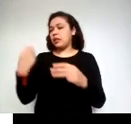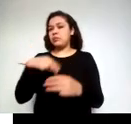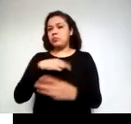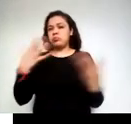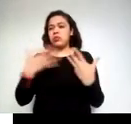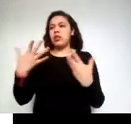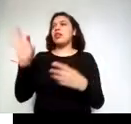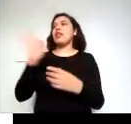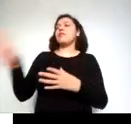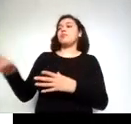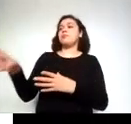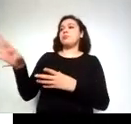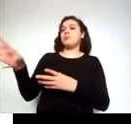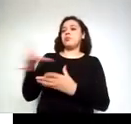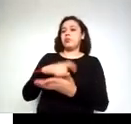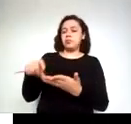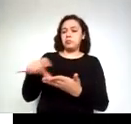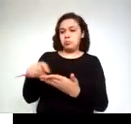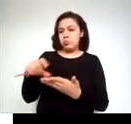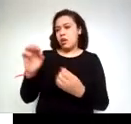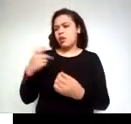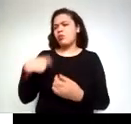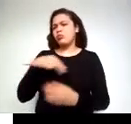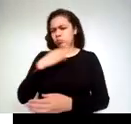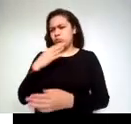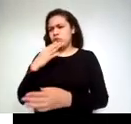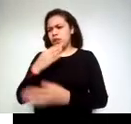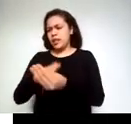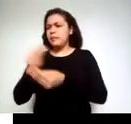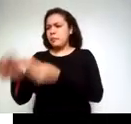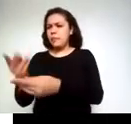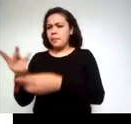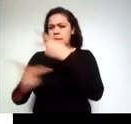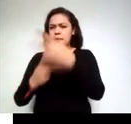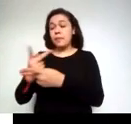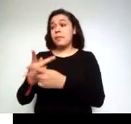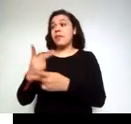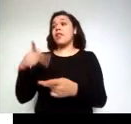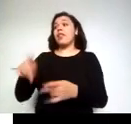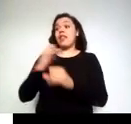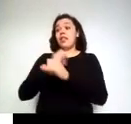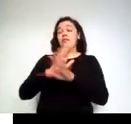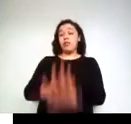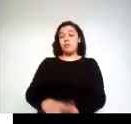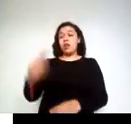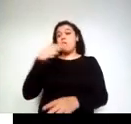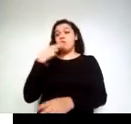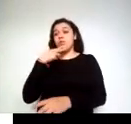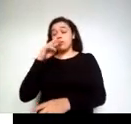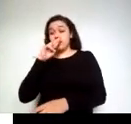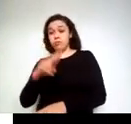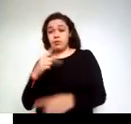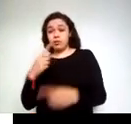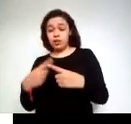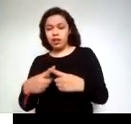adquirir y se les presta la herramienta, pero al final quien es responsable de la información, del uso y de los resultados, pues siempre es